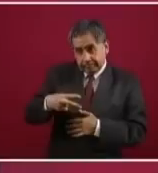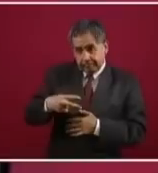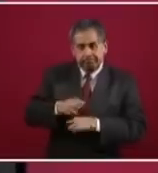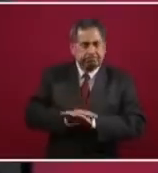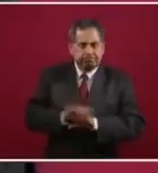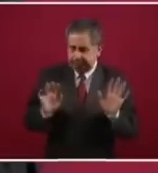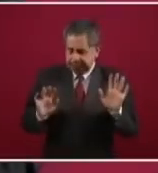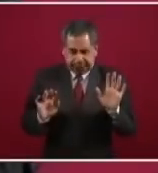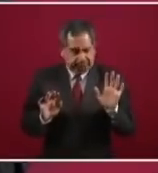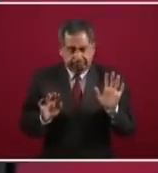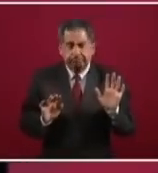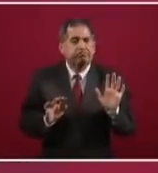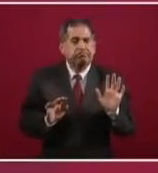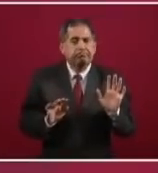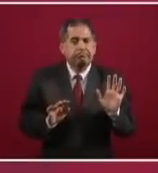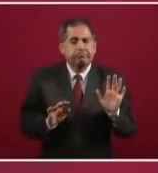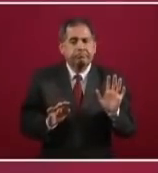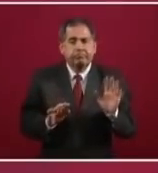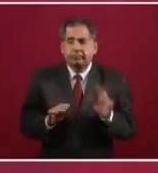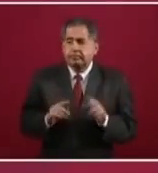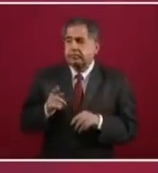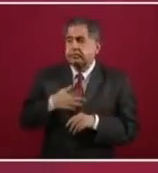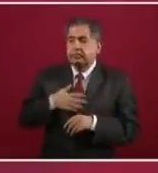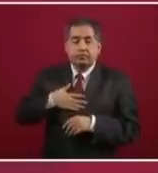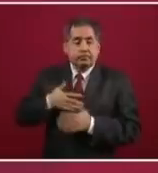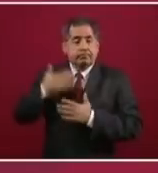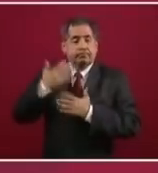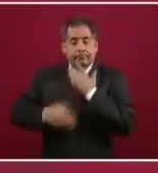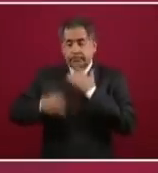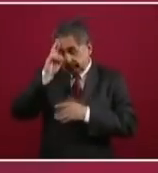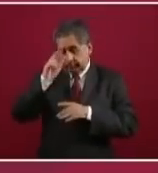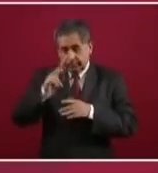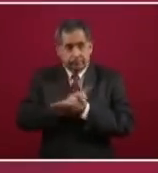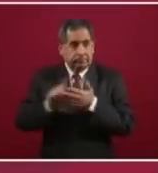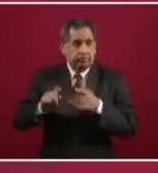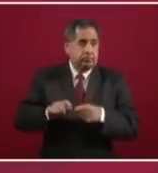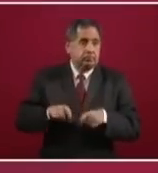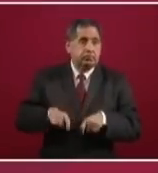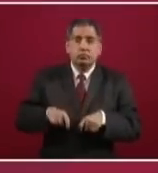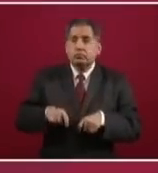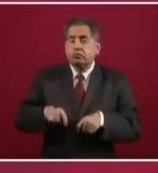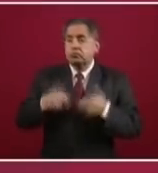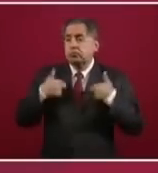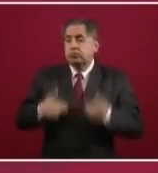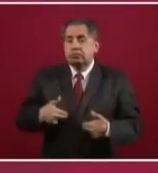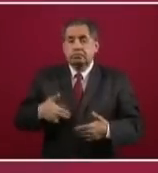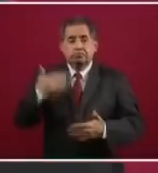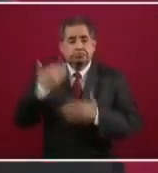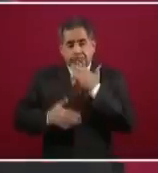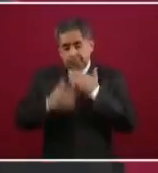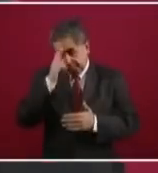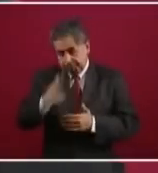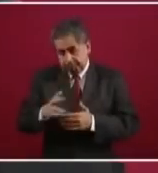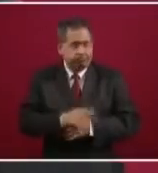no es el principal violador de los derechos humanos, como era antes.